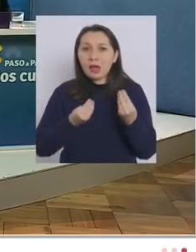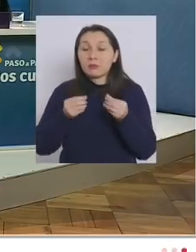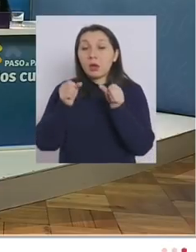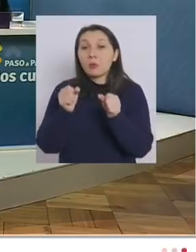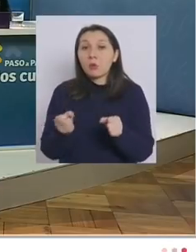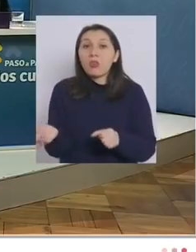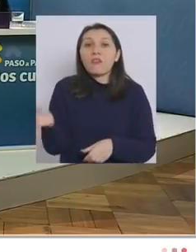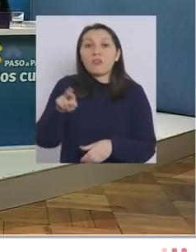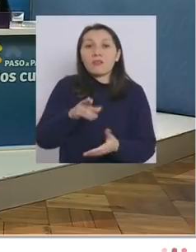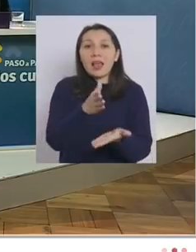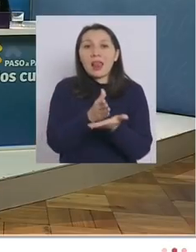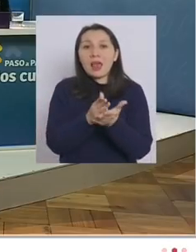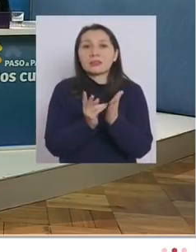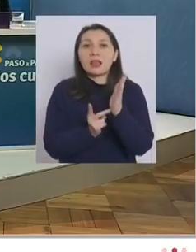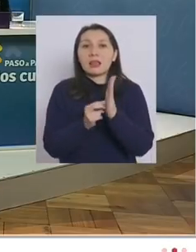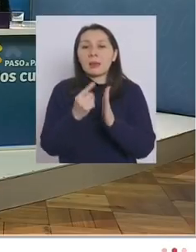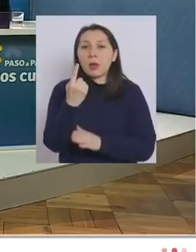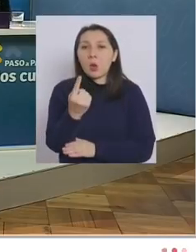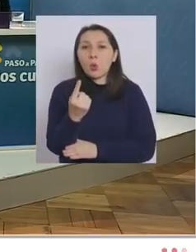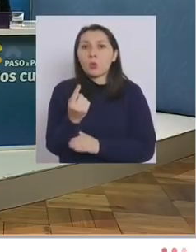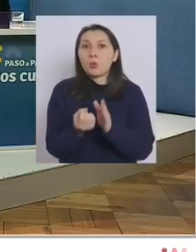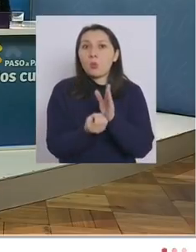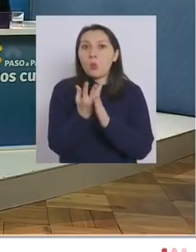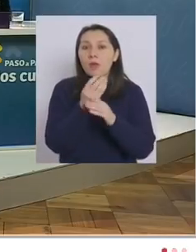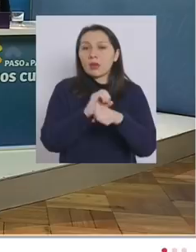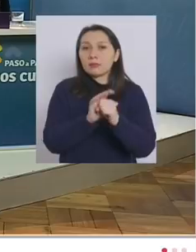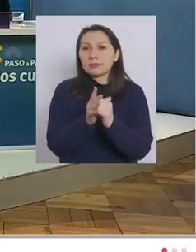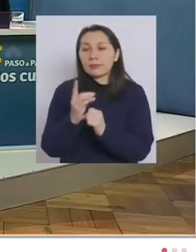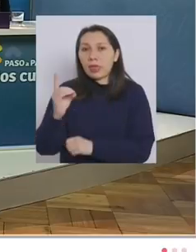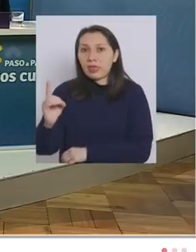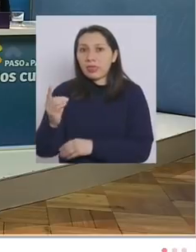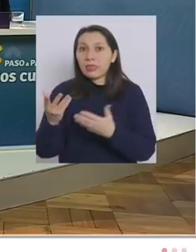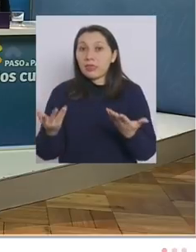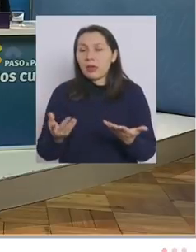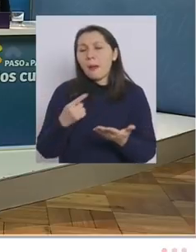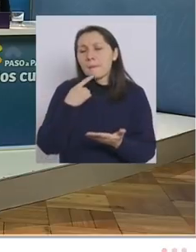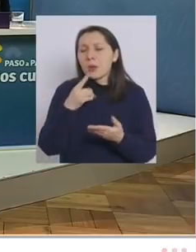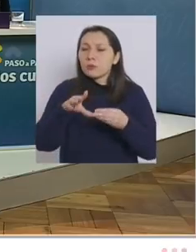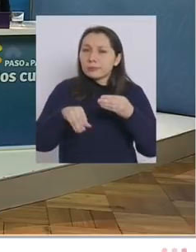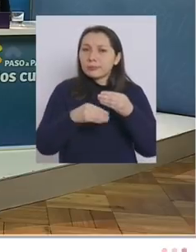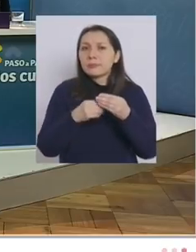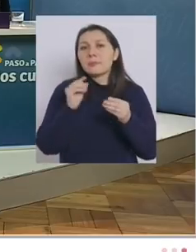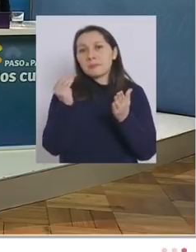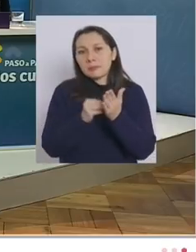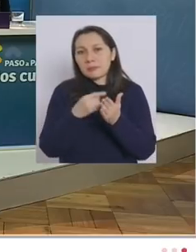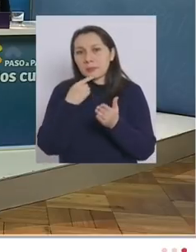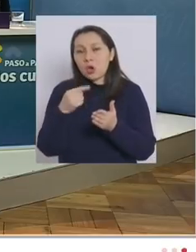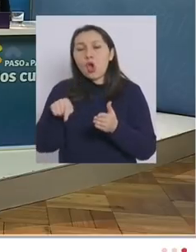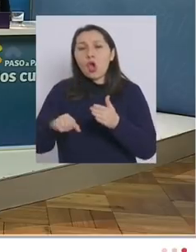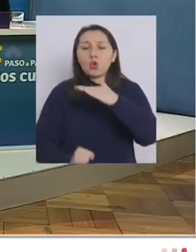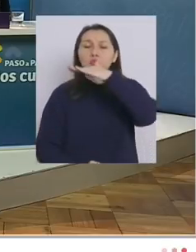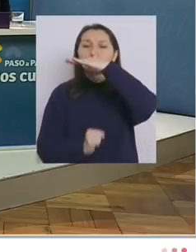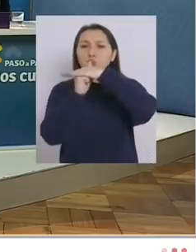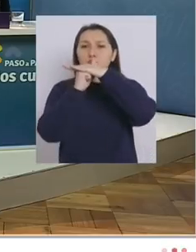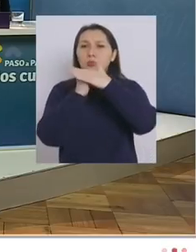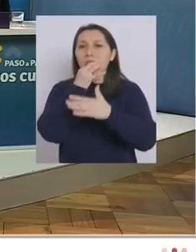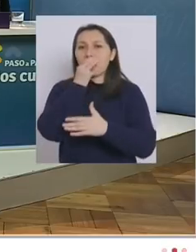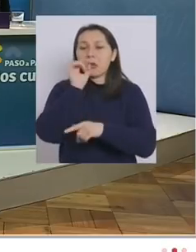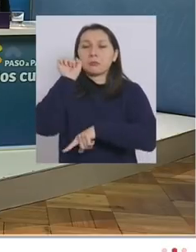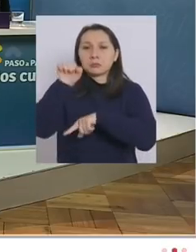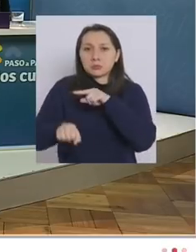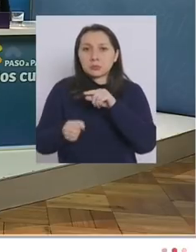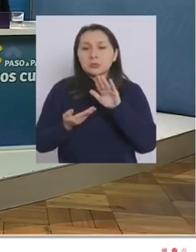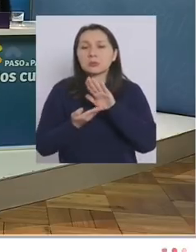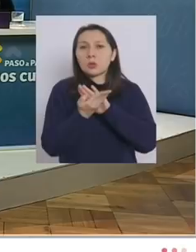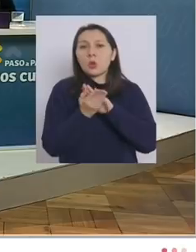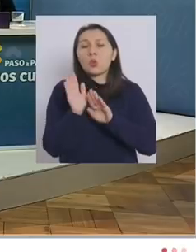posible vuelta a clases en fase 1 con la llegada de esta nueva cepa? Y agregarle otra pregunta, ministro. Hoy la Corte Suprema declaró admisible un